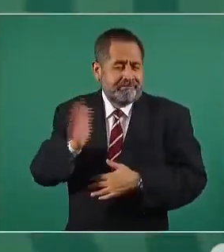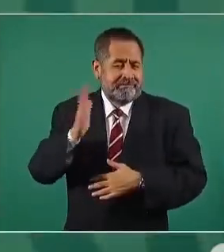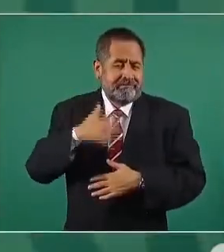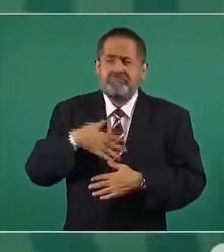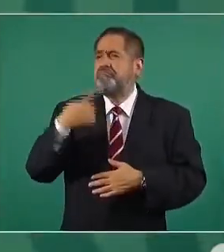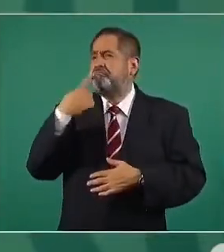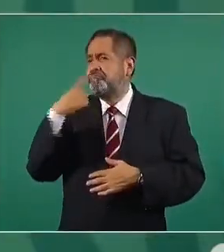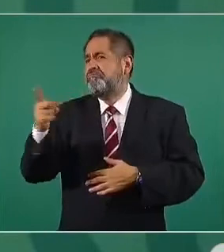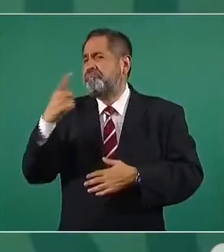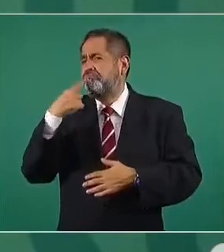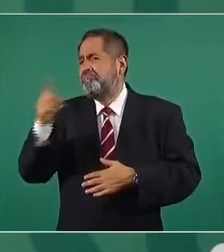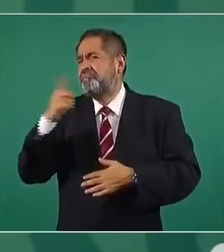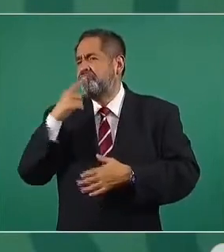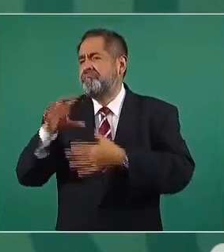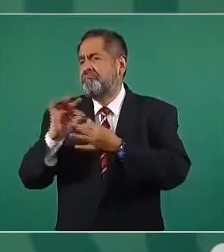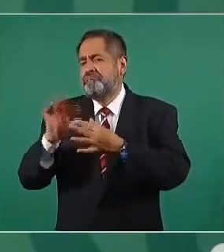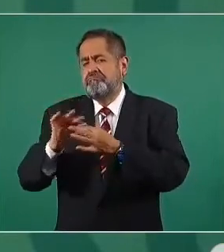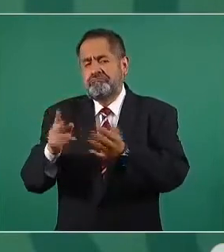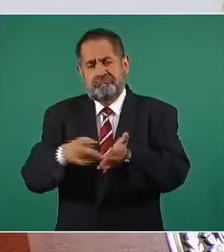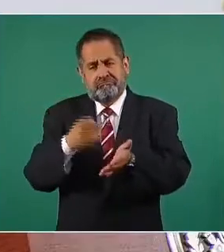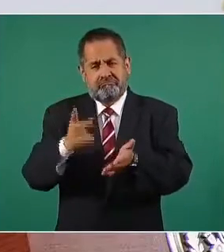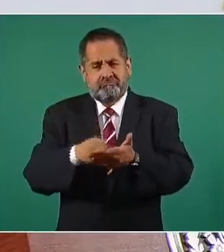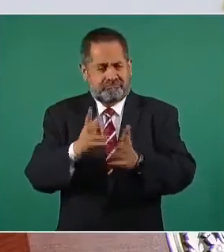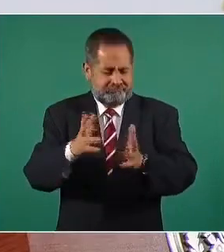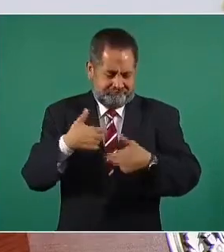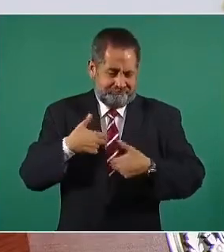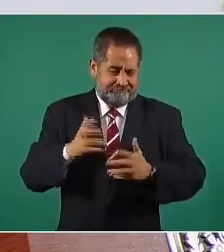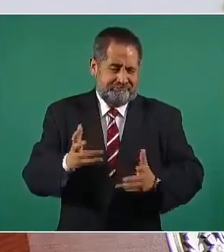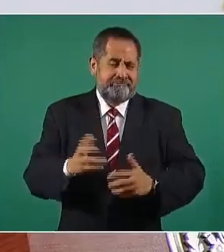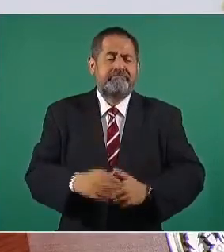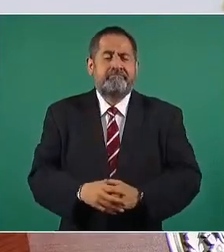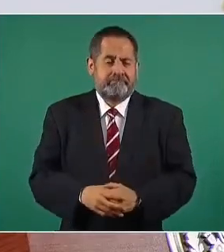dijo nada? ¿O por qué no denunció?